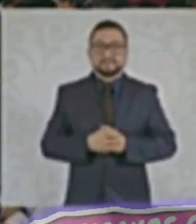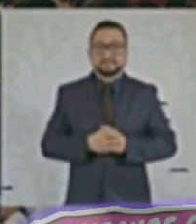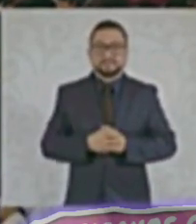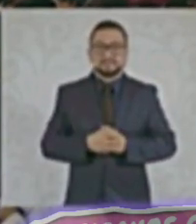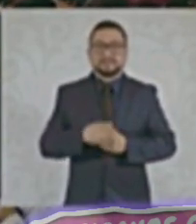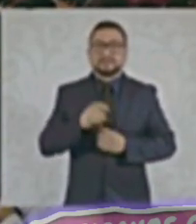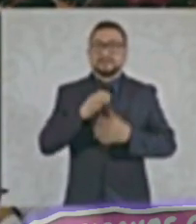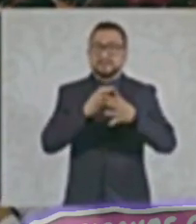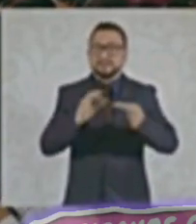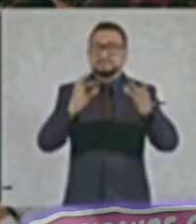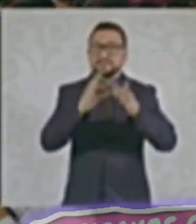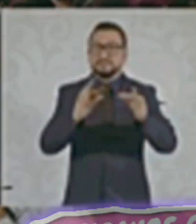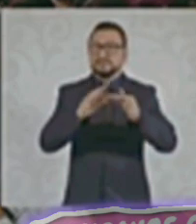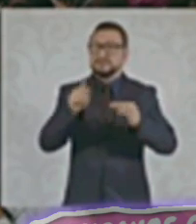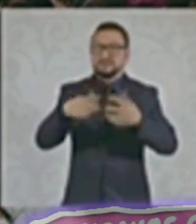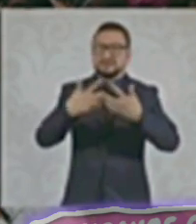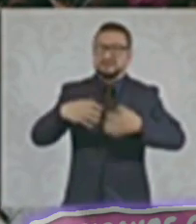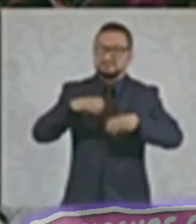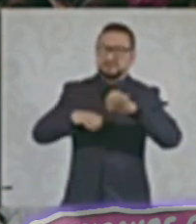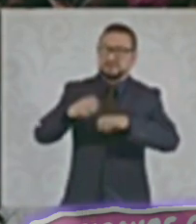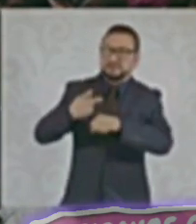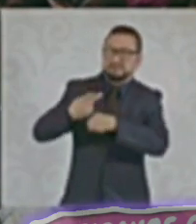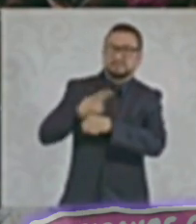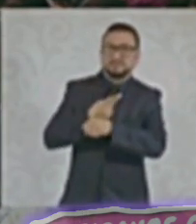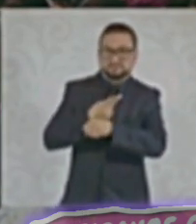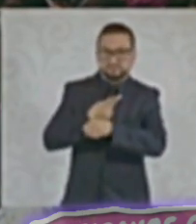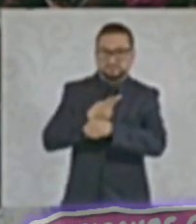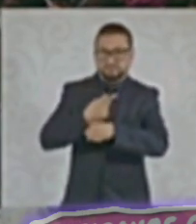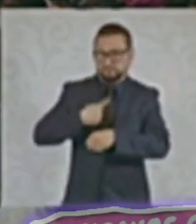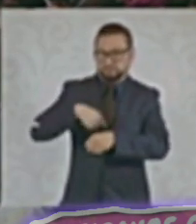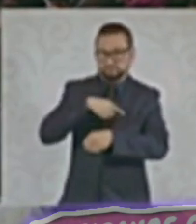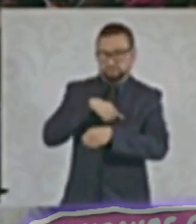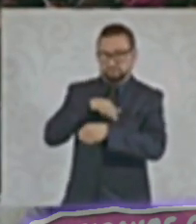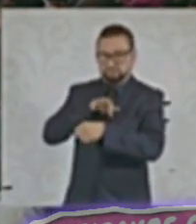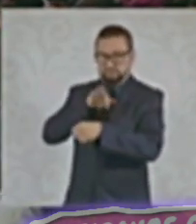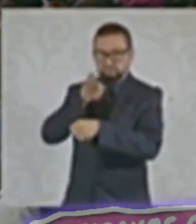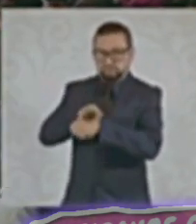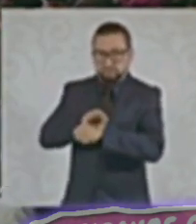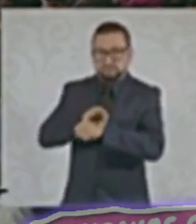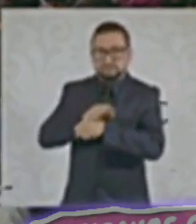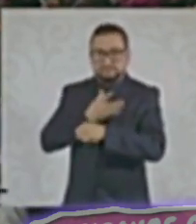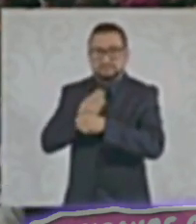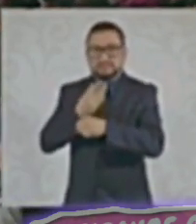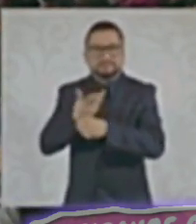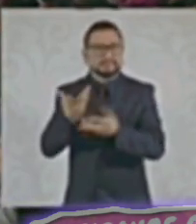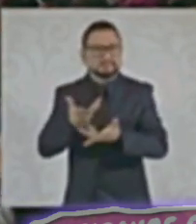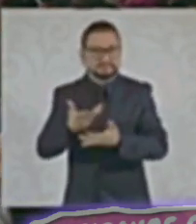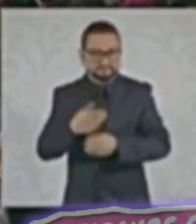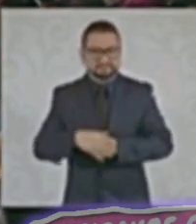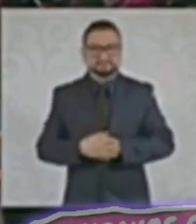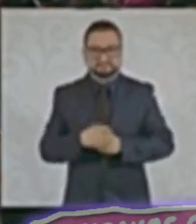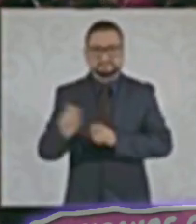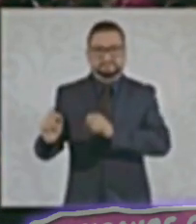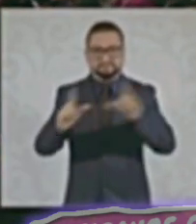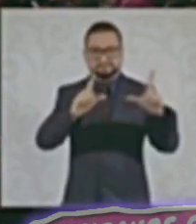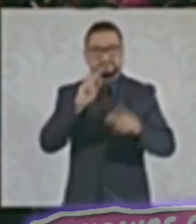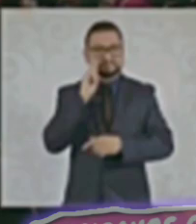explicarles qué pasó con esta empresa y qué estamos haciendo para su protección y restauración. La siguiente, por favor. ¿Lo puedes ver